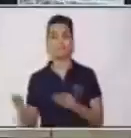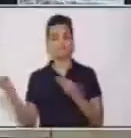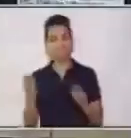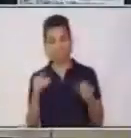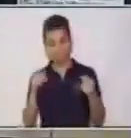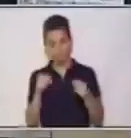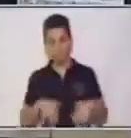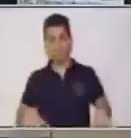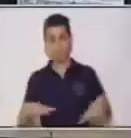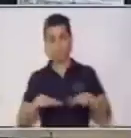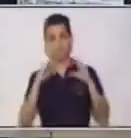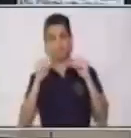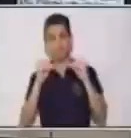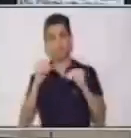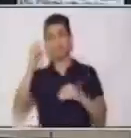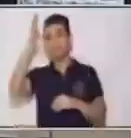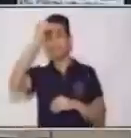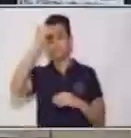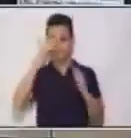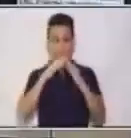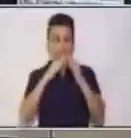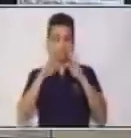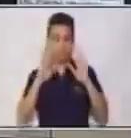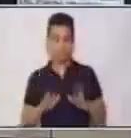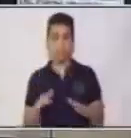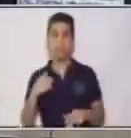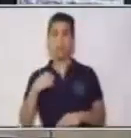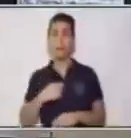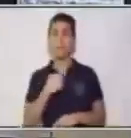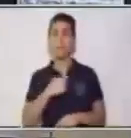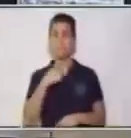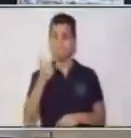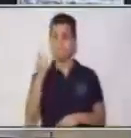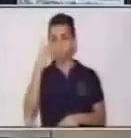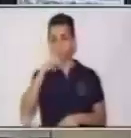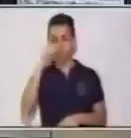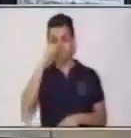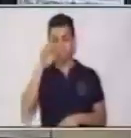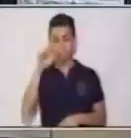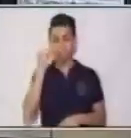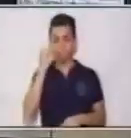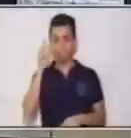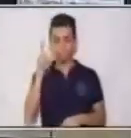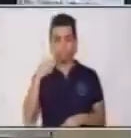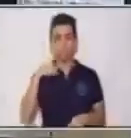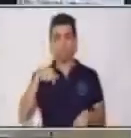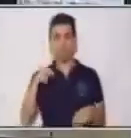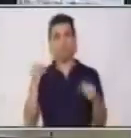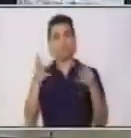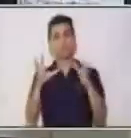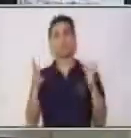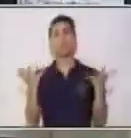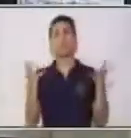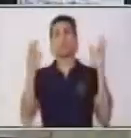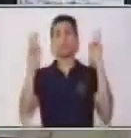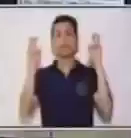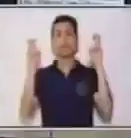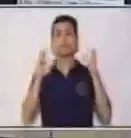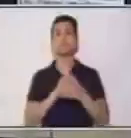Bienvenidos a este espacio educativo Aprende en Casa. Soy Astrid López y en esta oportunidad desarrollaré el tema